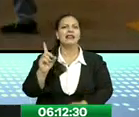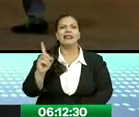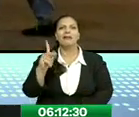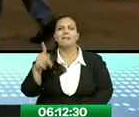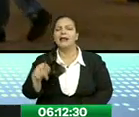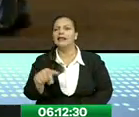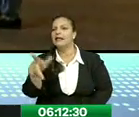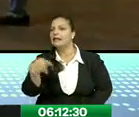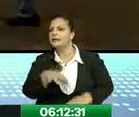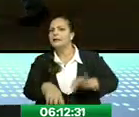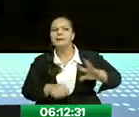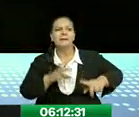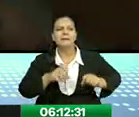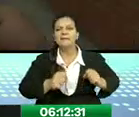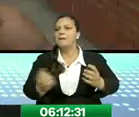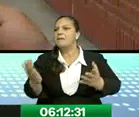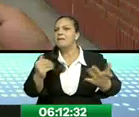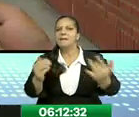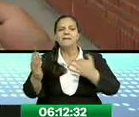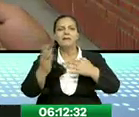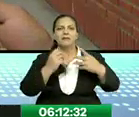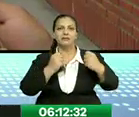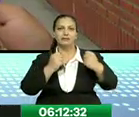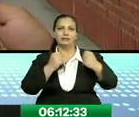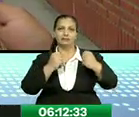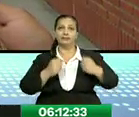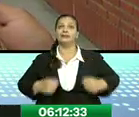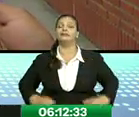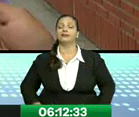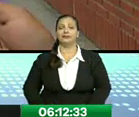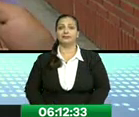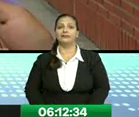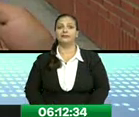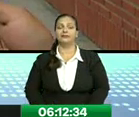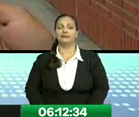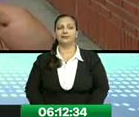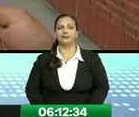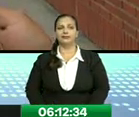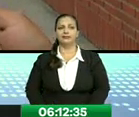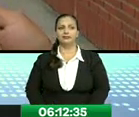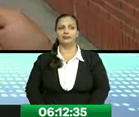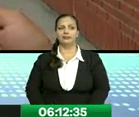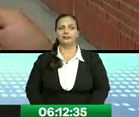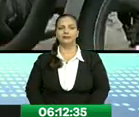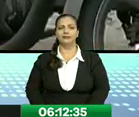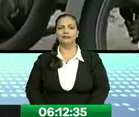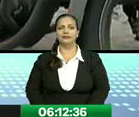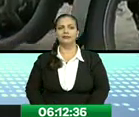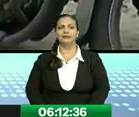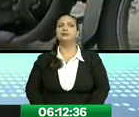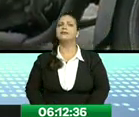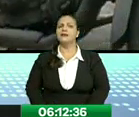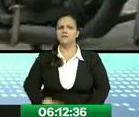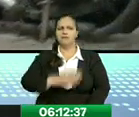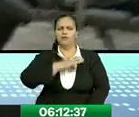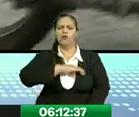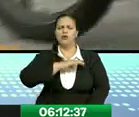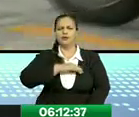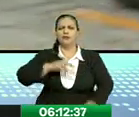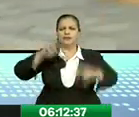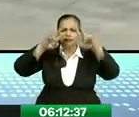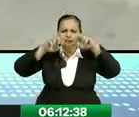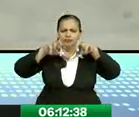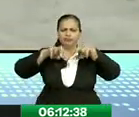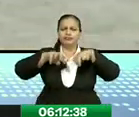tener que revisar el caso. No queremos interrumpir el lado de la investigación de la policía.